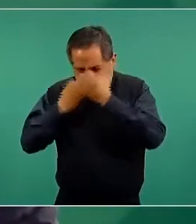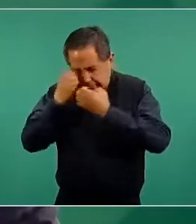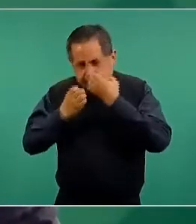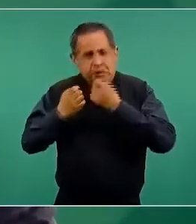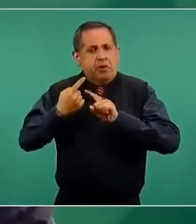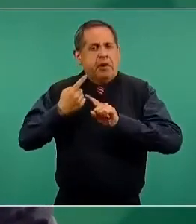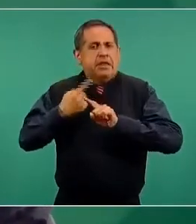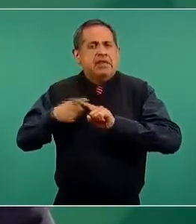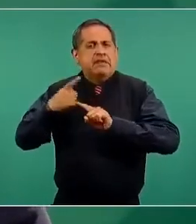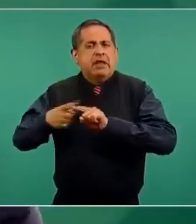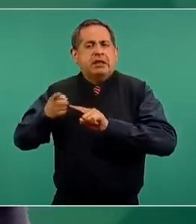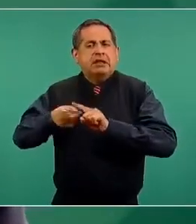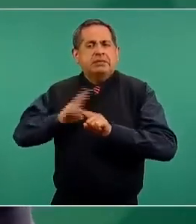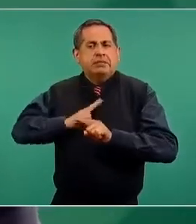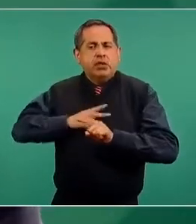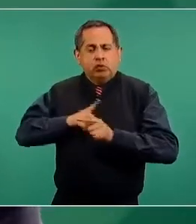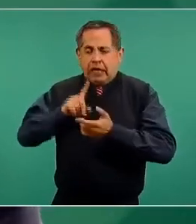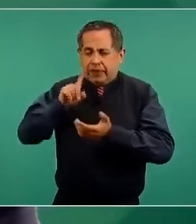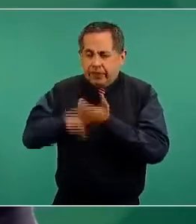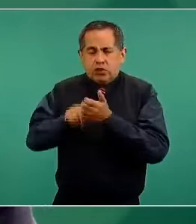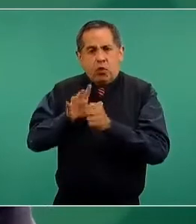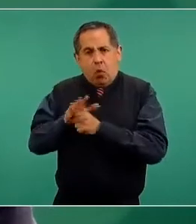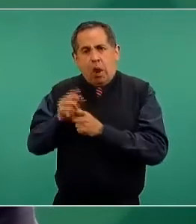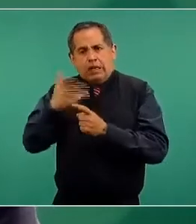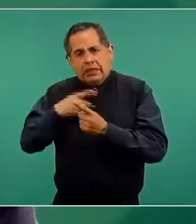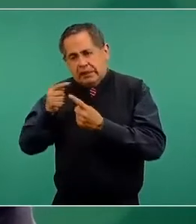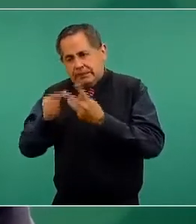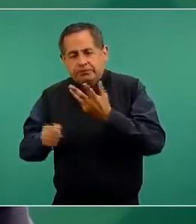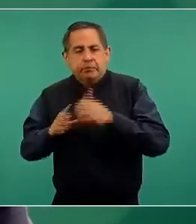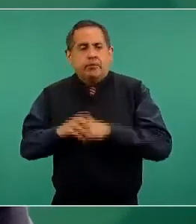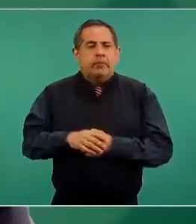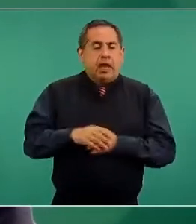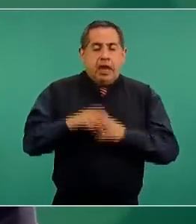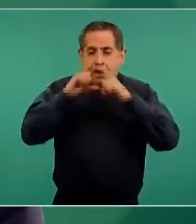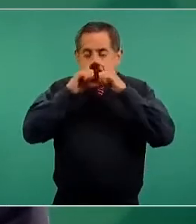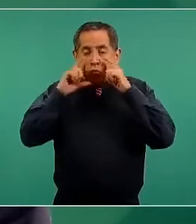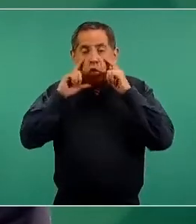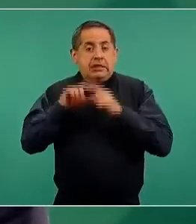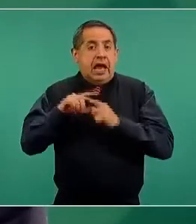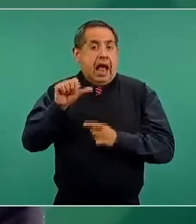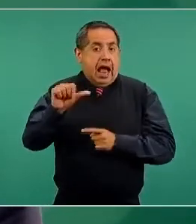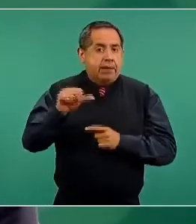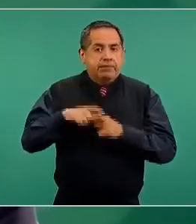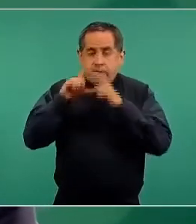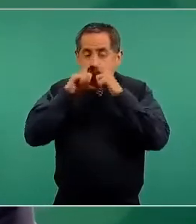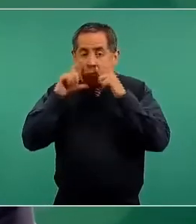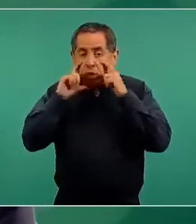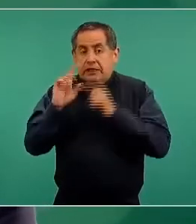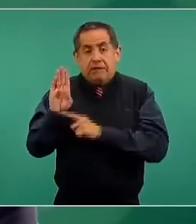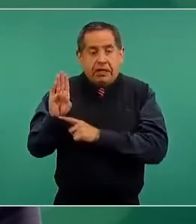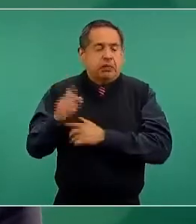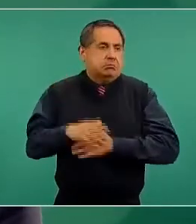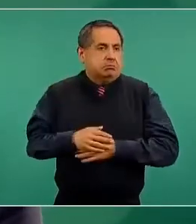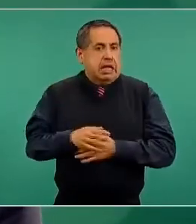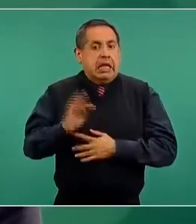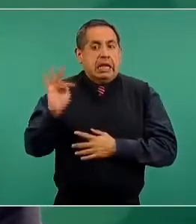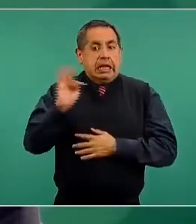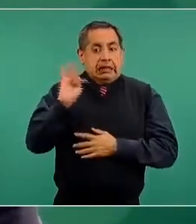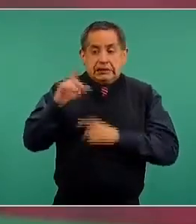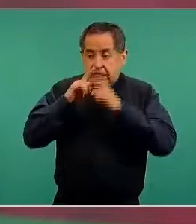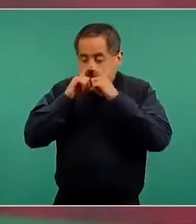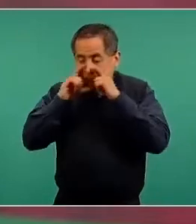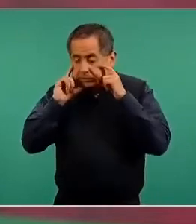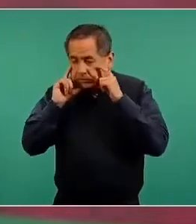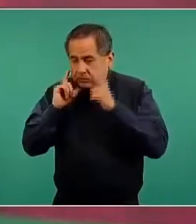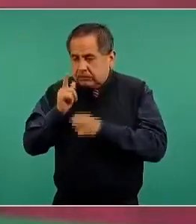distintos tipos virales. Estos incluyen influenza A, influenza B, y si se encuentra influenza A, se hace